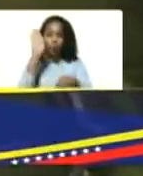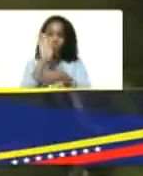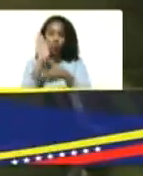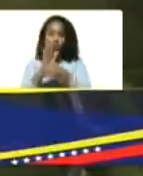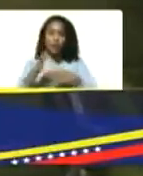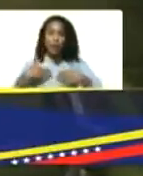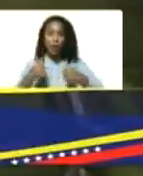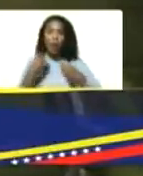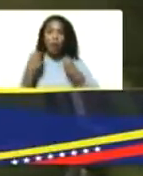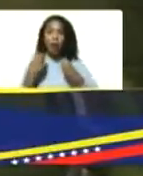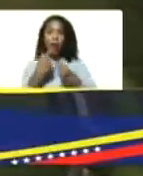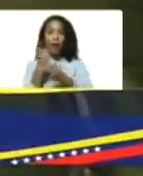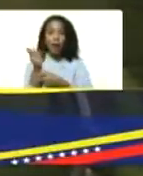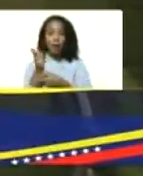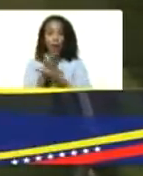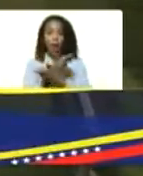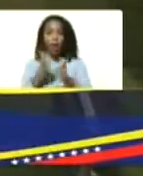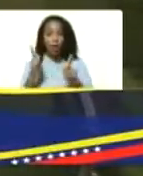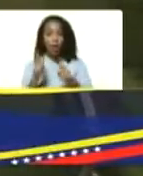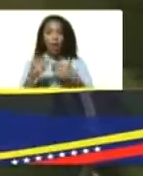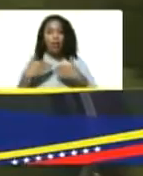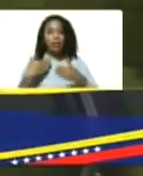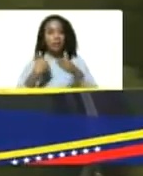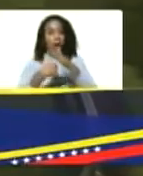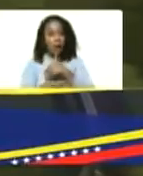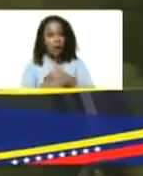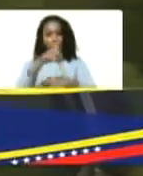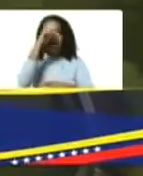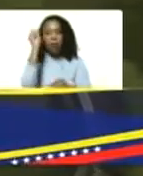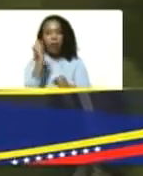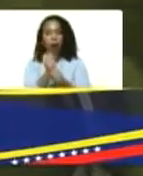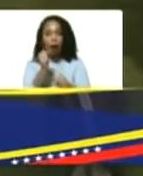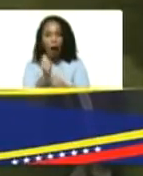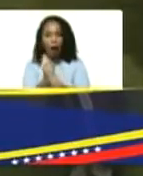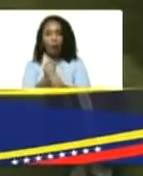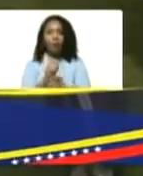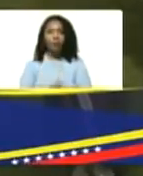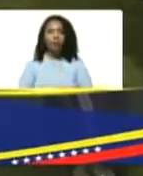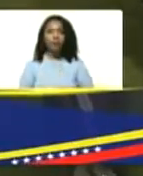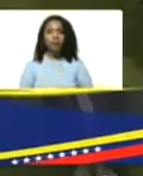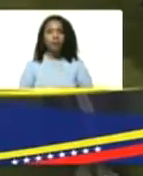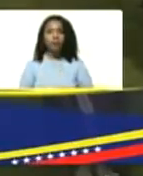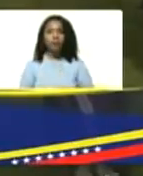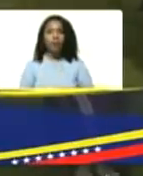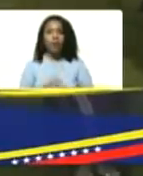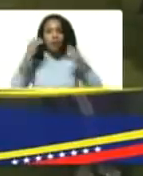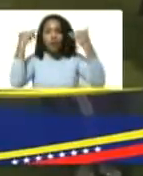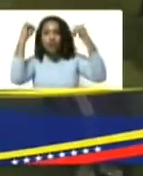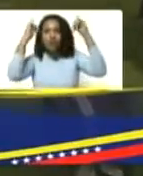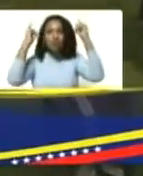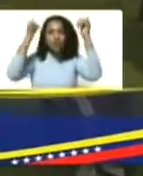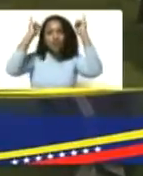para tener estas libertades de salir trabajar rumbear